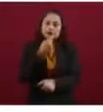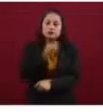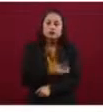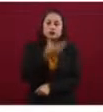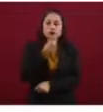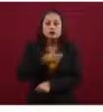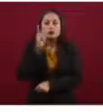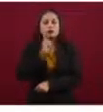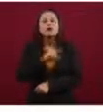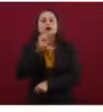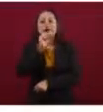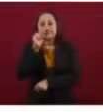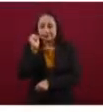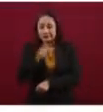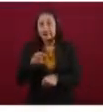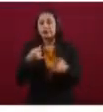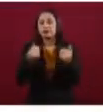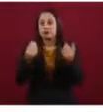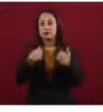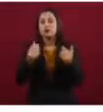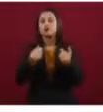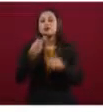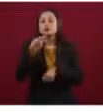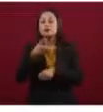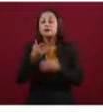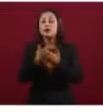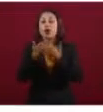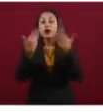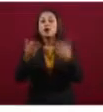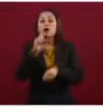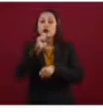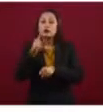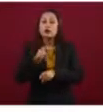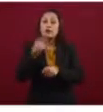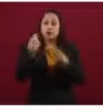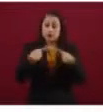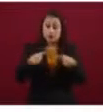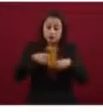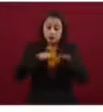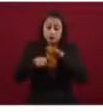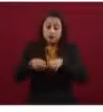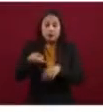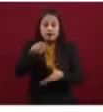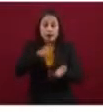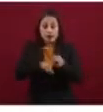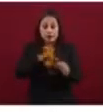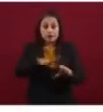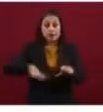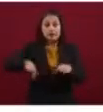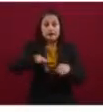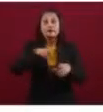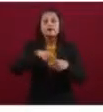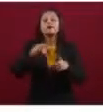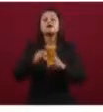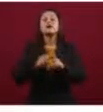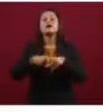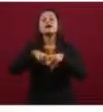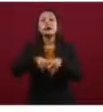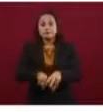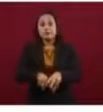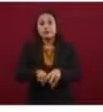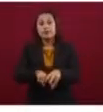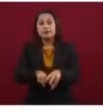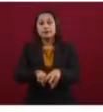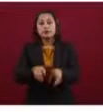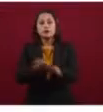aumentando la capacidad están también capacitando al personal porque van a empezar o están empezando las consultas por